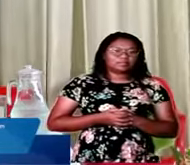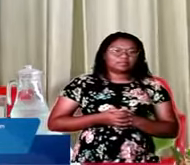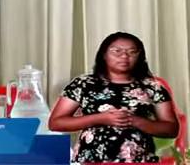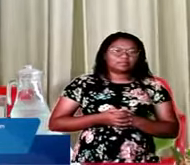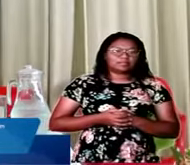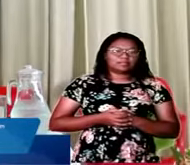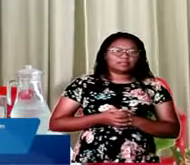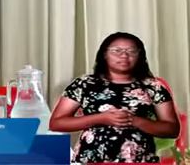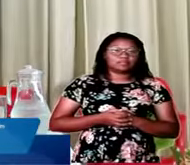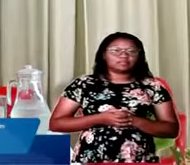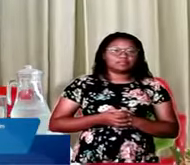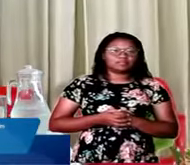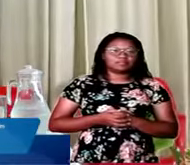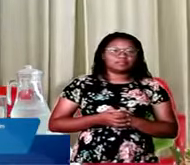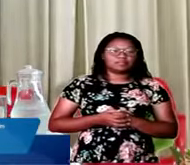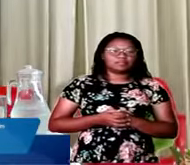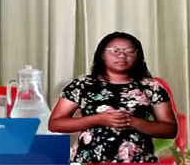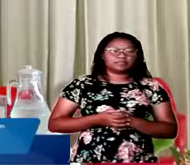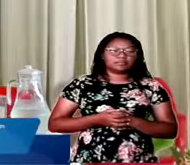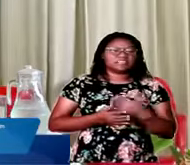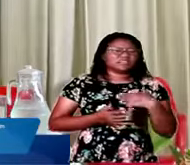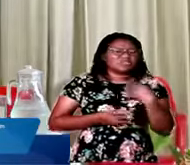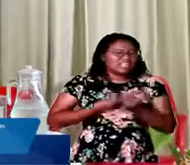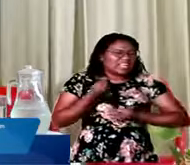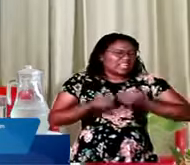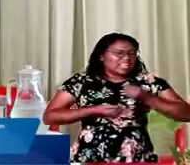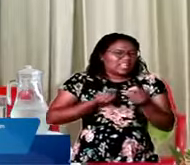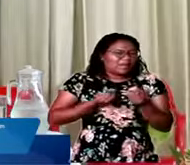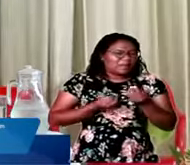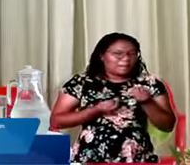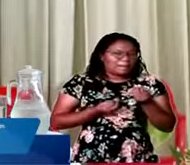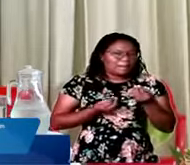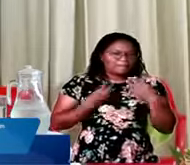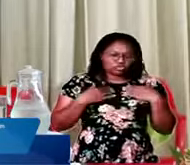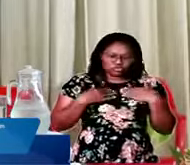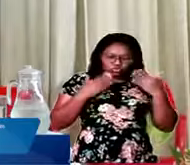En nuestro argot, ¿qué debo hacer para ser salvo?